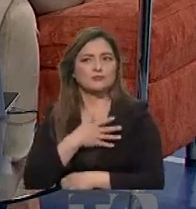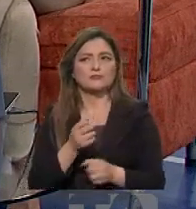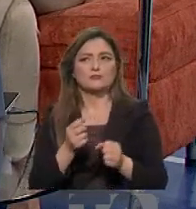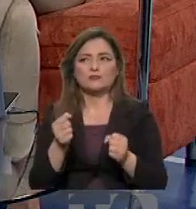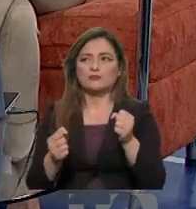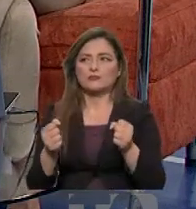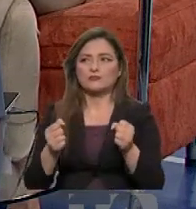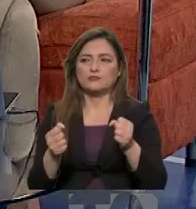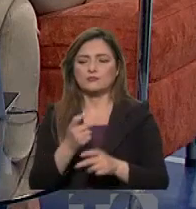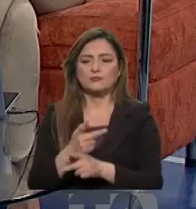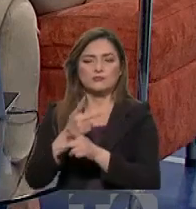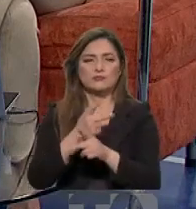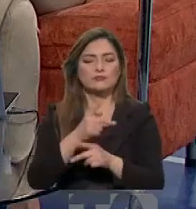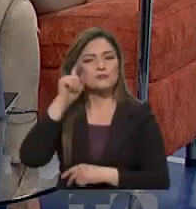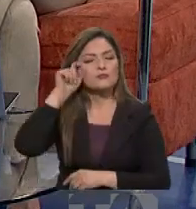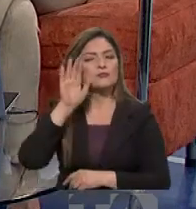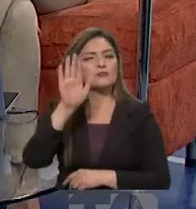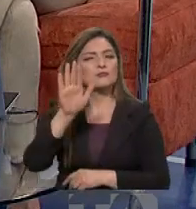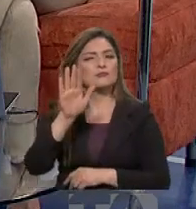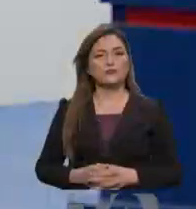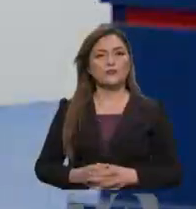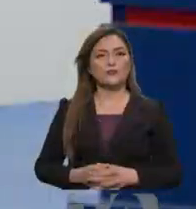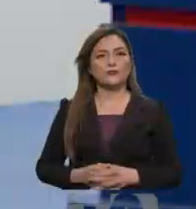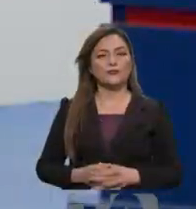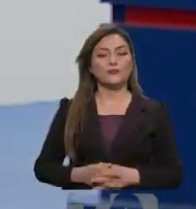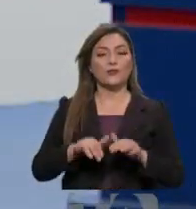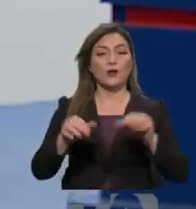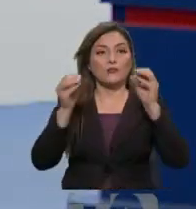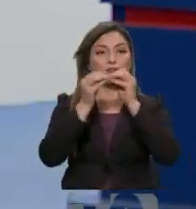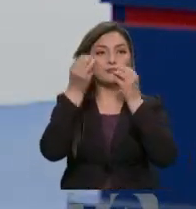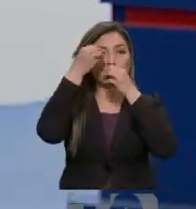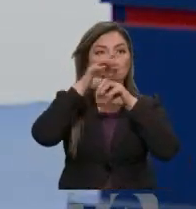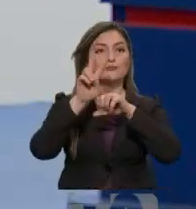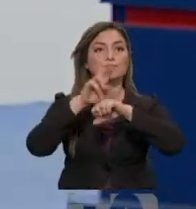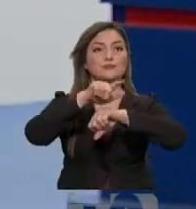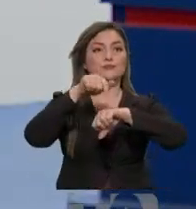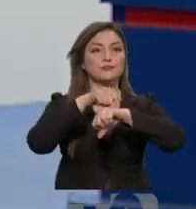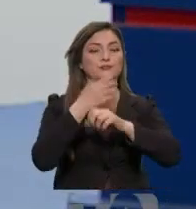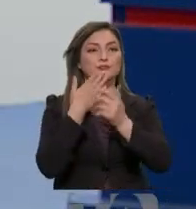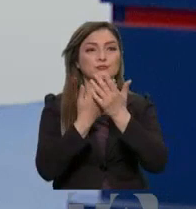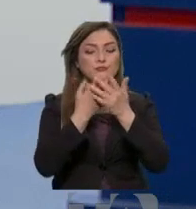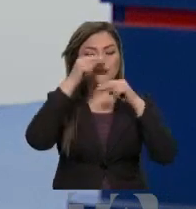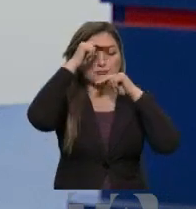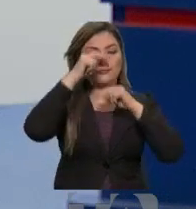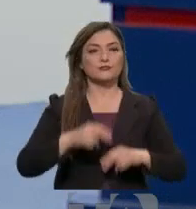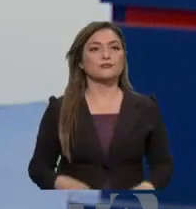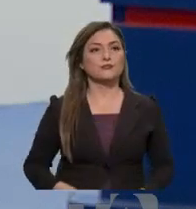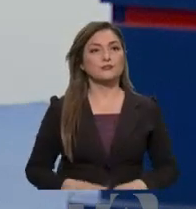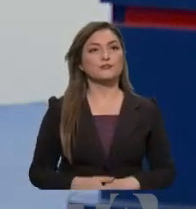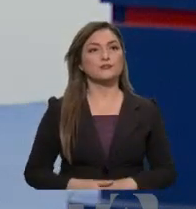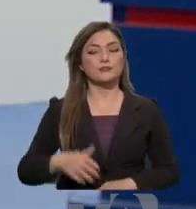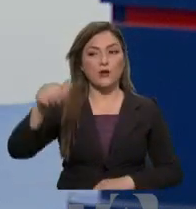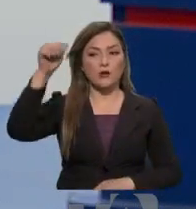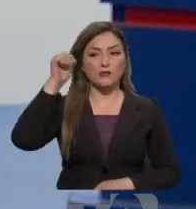con mucha precaución. Recuerde que su familia lo espera en casa. Seguimos informando en 24 horas. Gracias por estar junto a nosotros. Desde